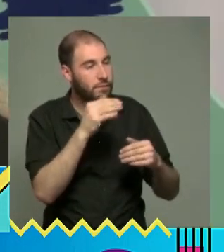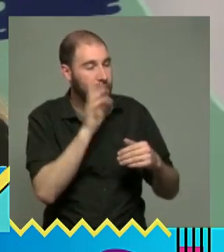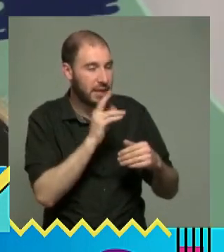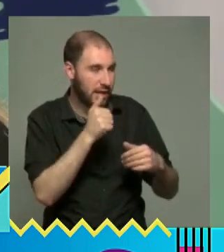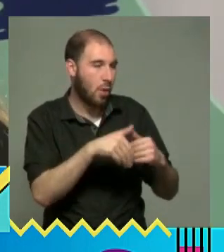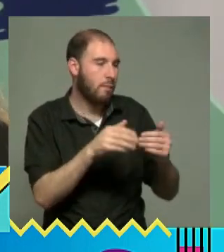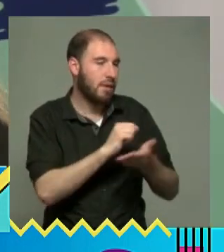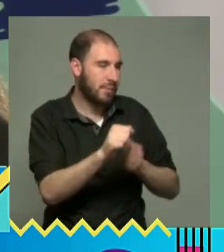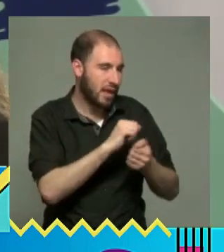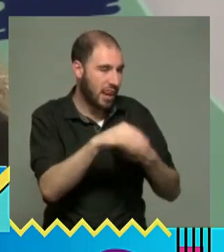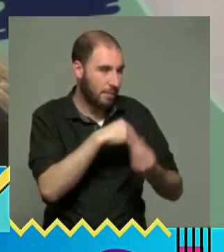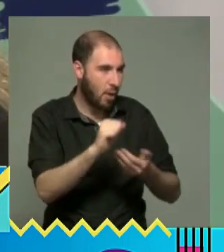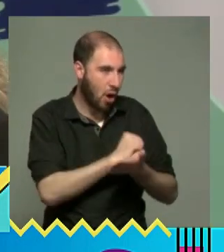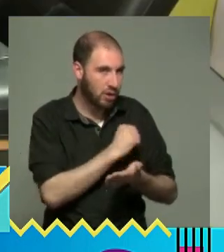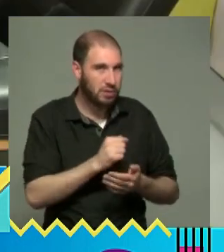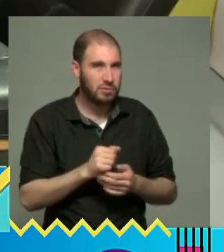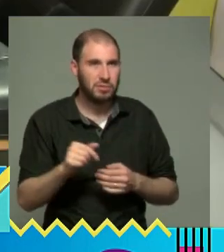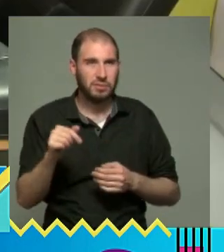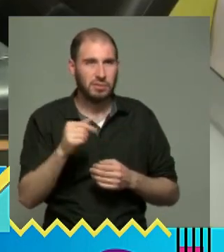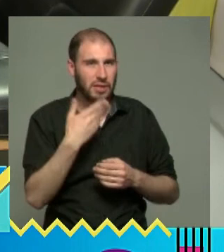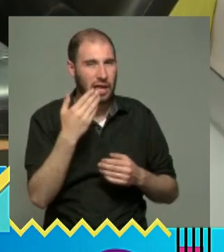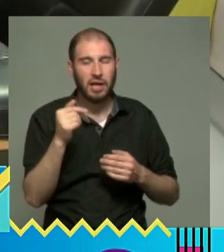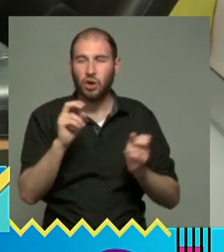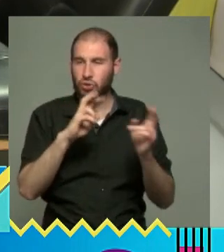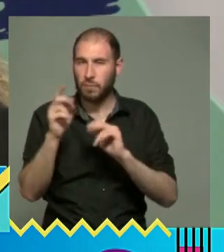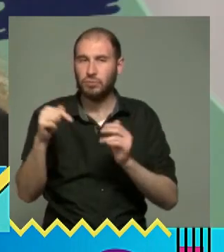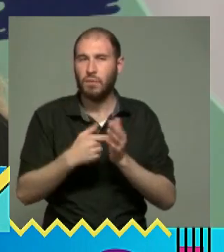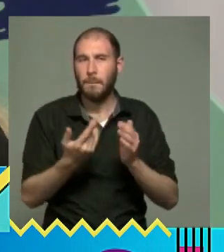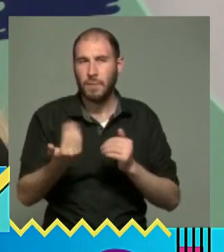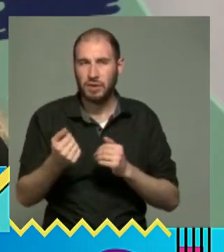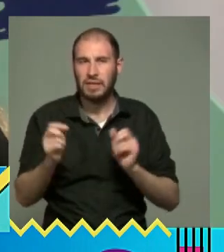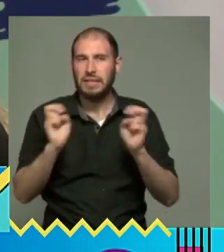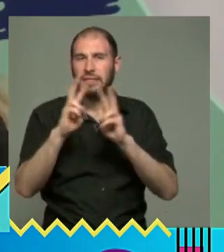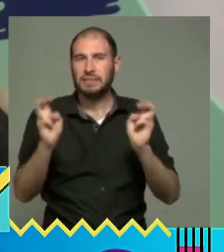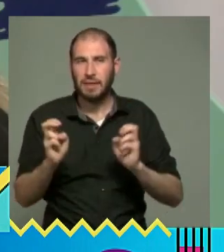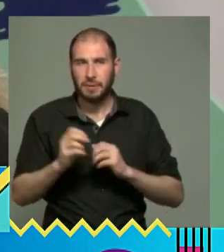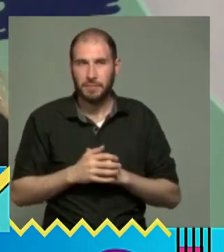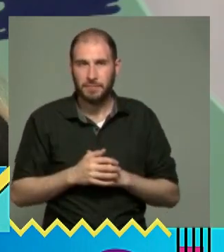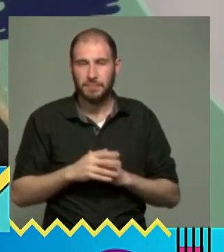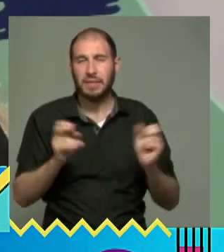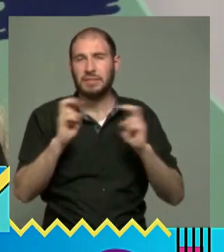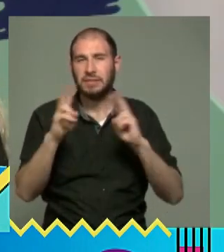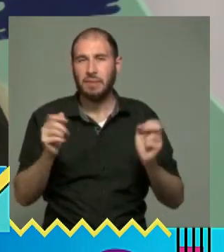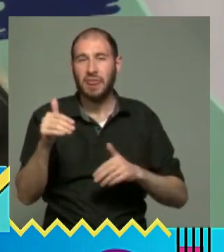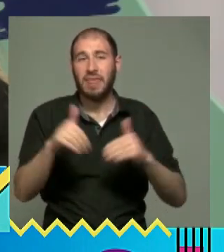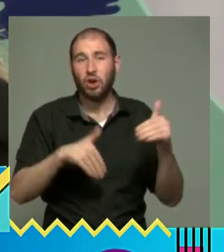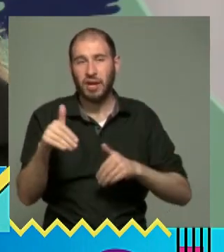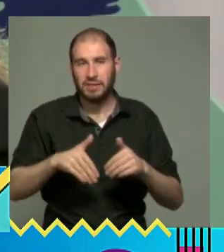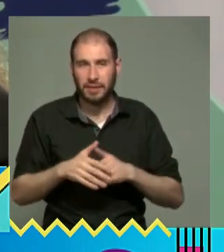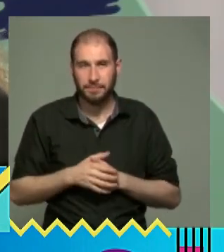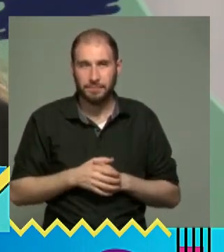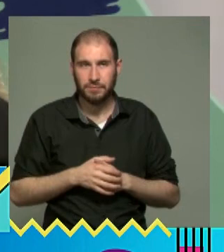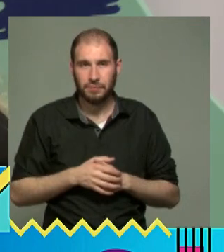quedó sustento colgado que teórico habló- lo que están hablando. Otro punto que quedó colgado fue el tema de lo democrático.